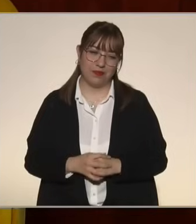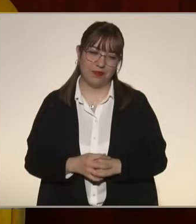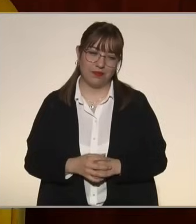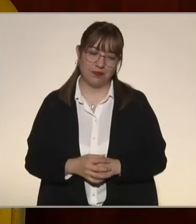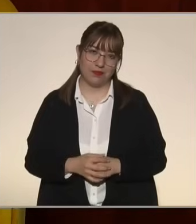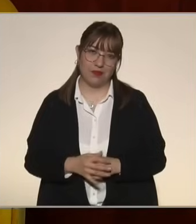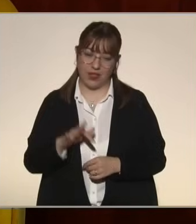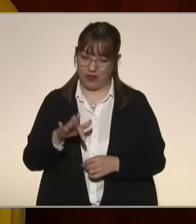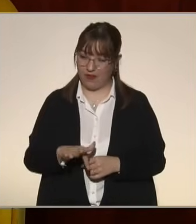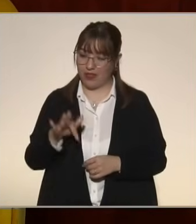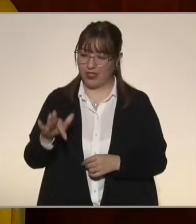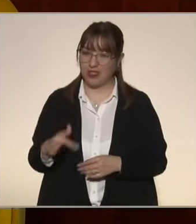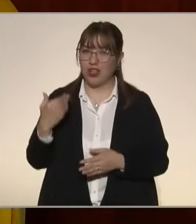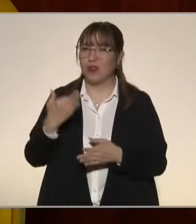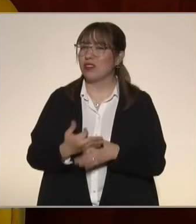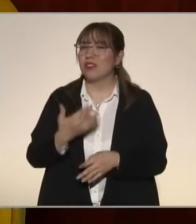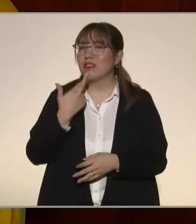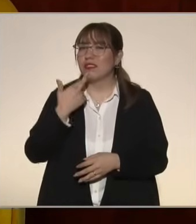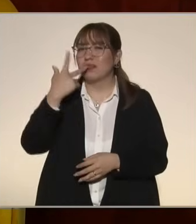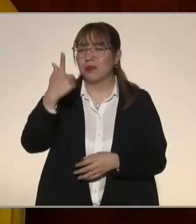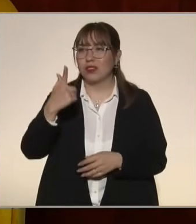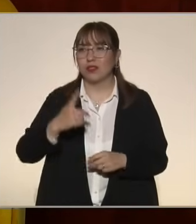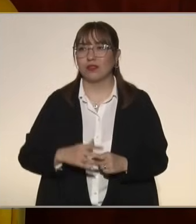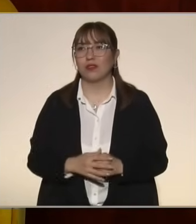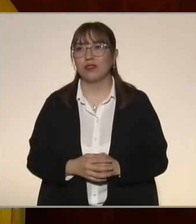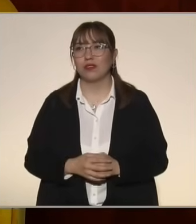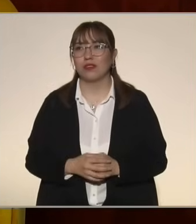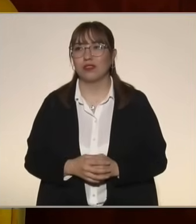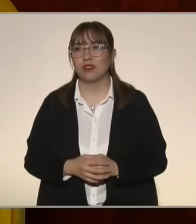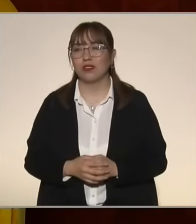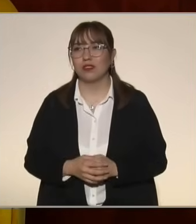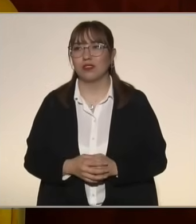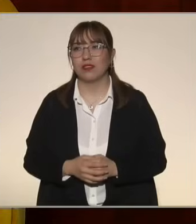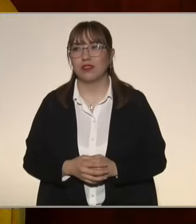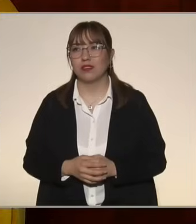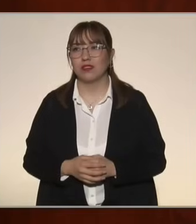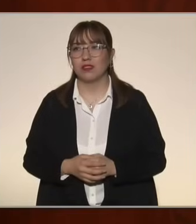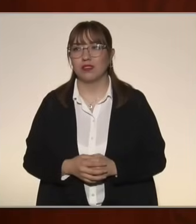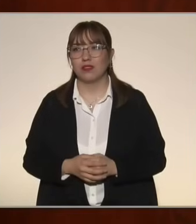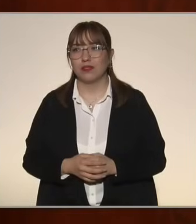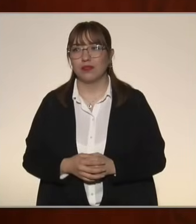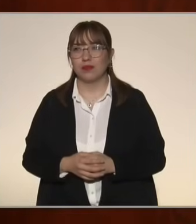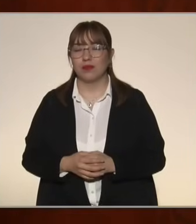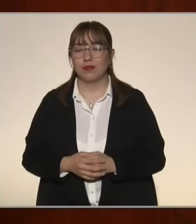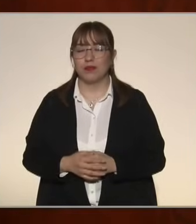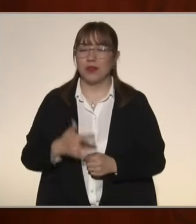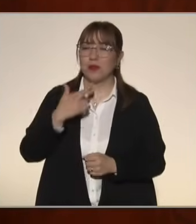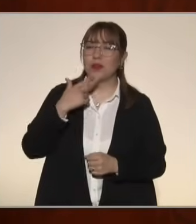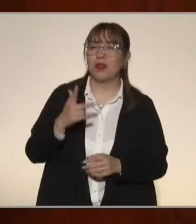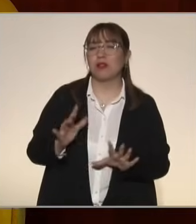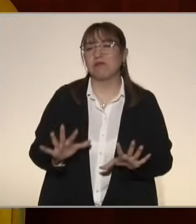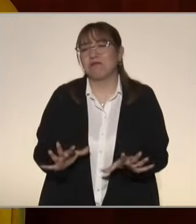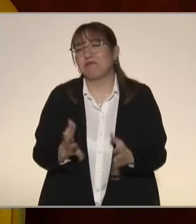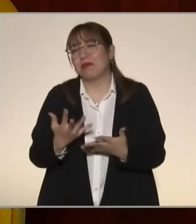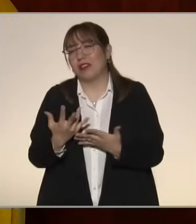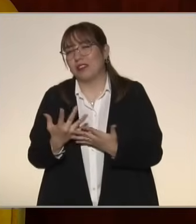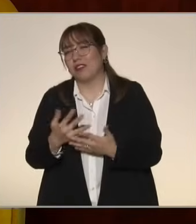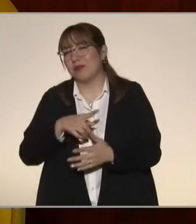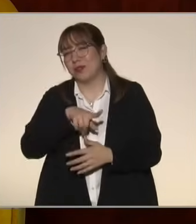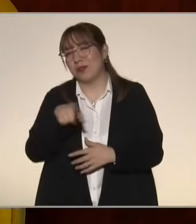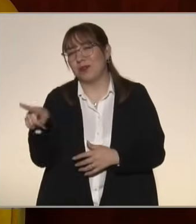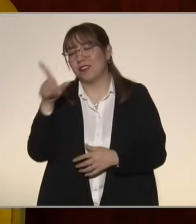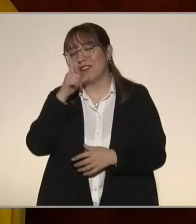estas fechas? ¿Ponerme sí metas? Acá ya nos decían, mejor no, mejor como vaya fluyendo la energía. ¿Qué nos pueden decir